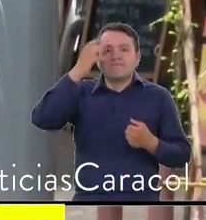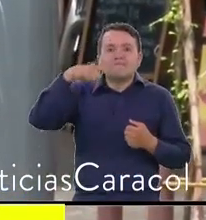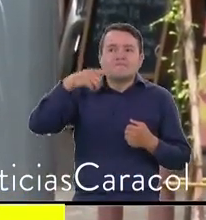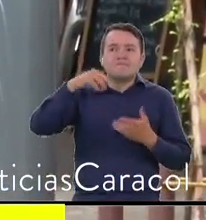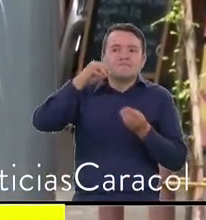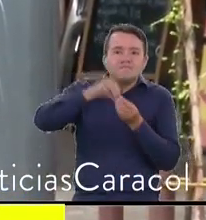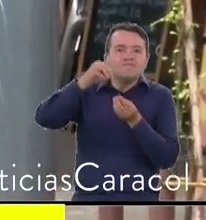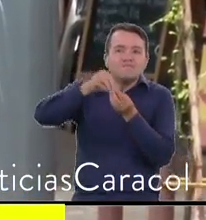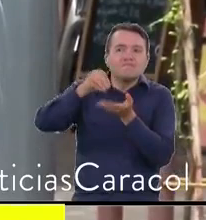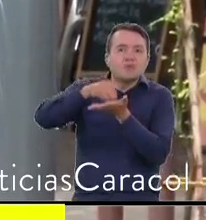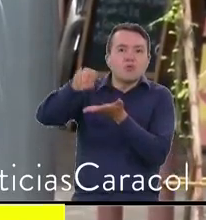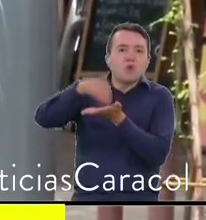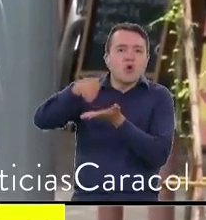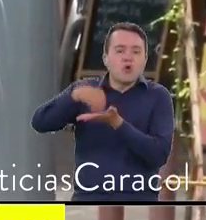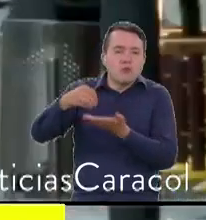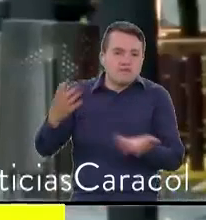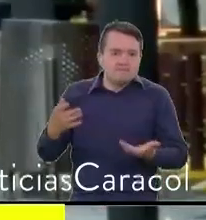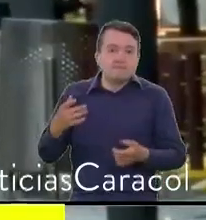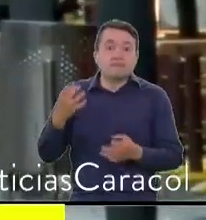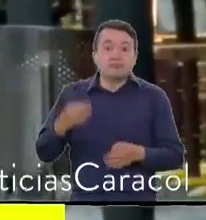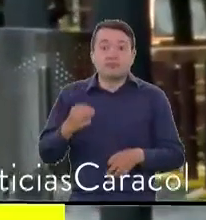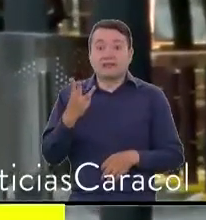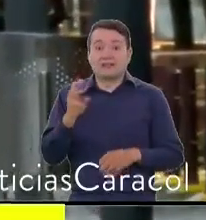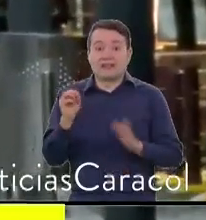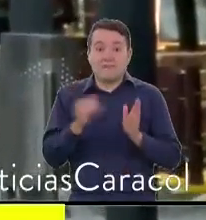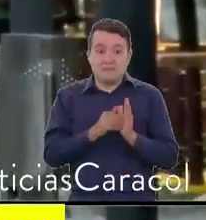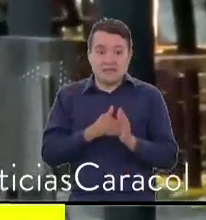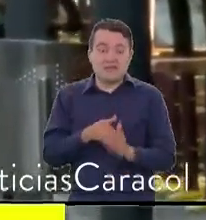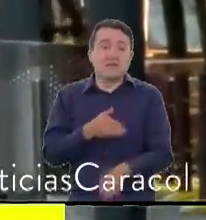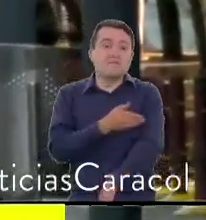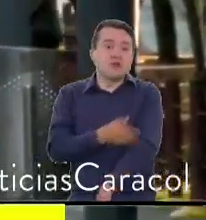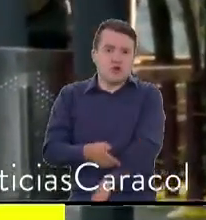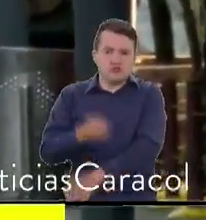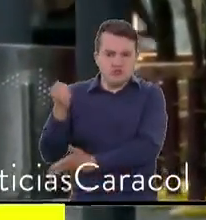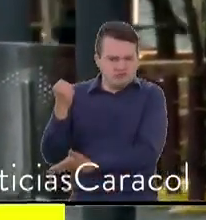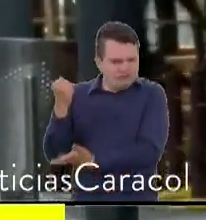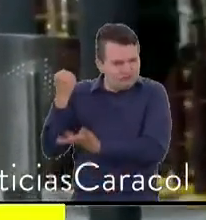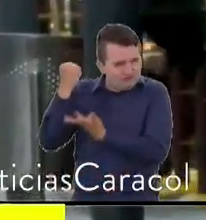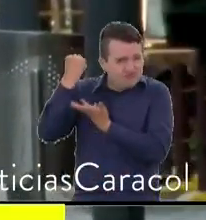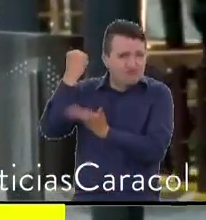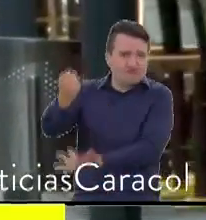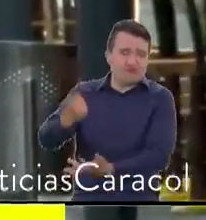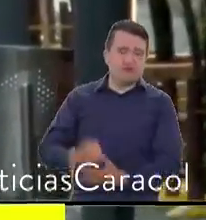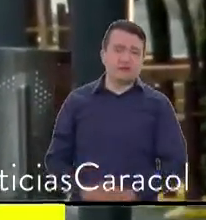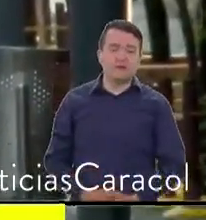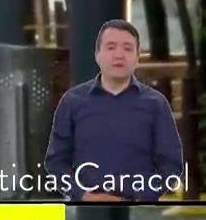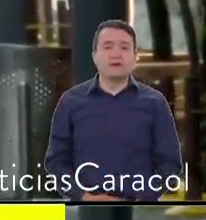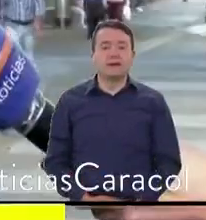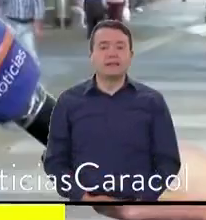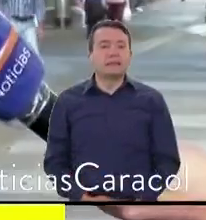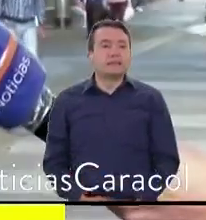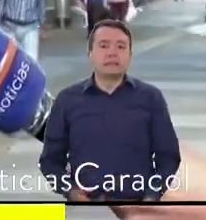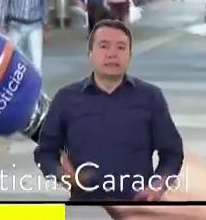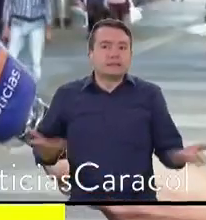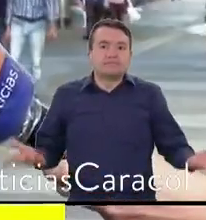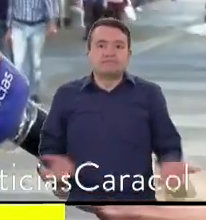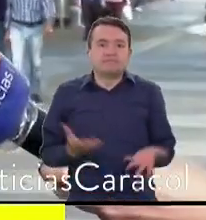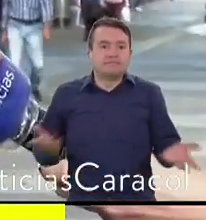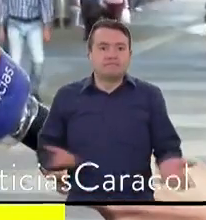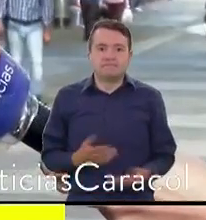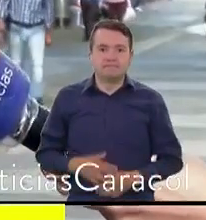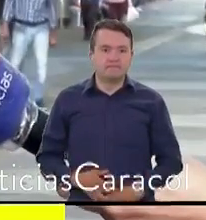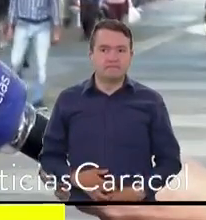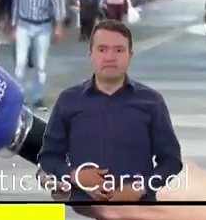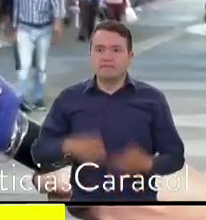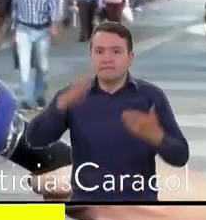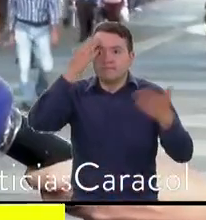comprarse con estos 30.000 millones que propone invertir. No lo podemos tener porque los precios de